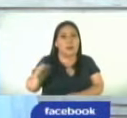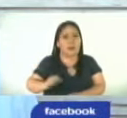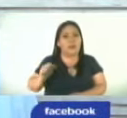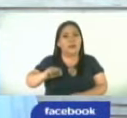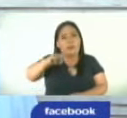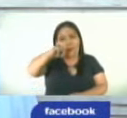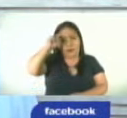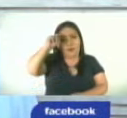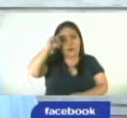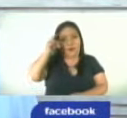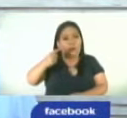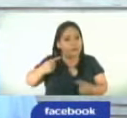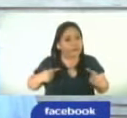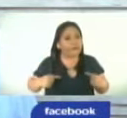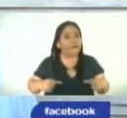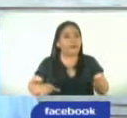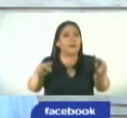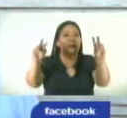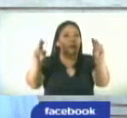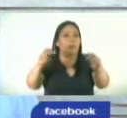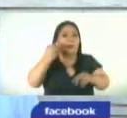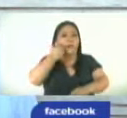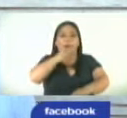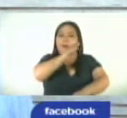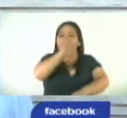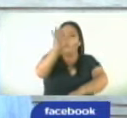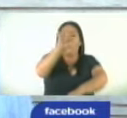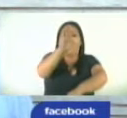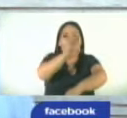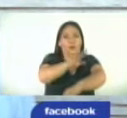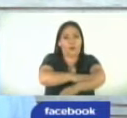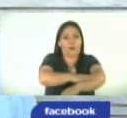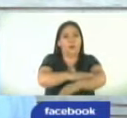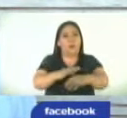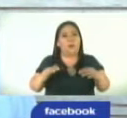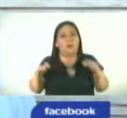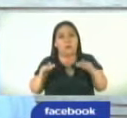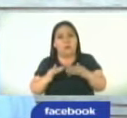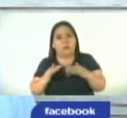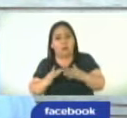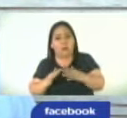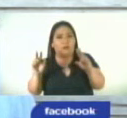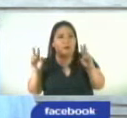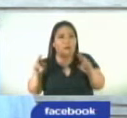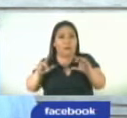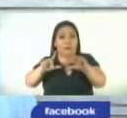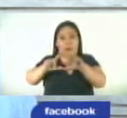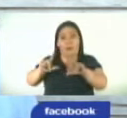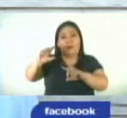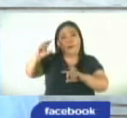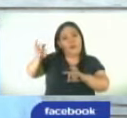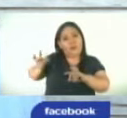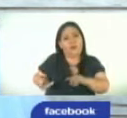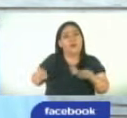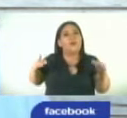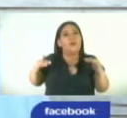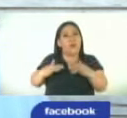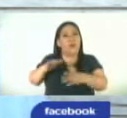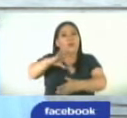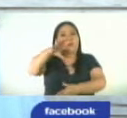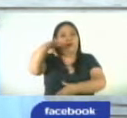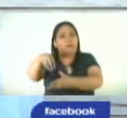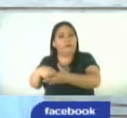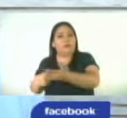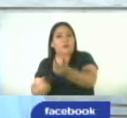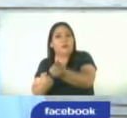Se sigue trabajando en el tema del dengue. Seguimos trabajando no solamente como Sistema Nacional de Protección Civil, sino en apoyo al Sistema